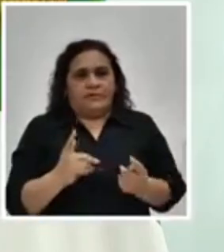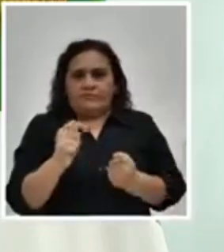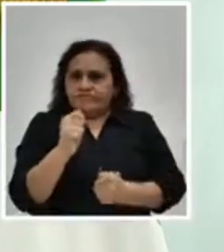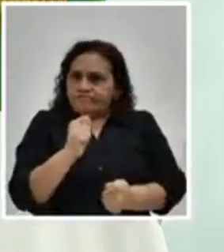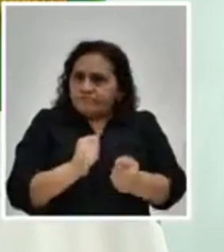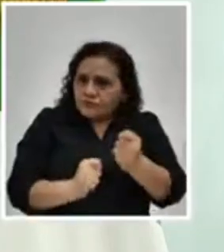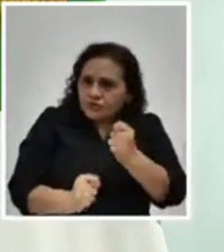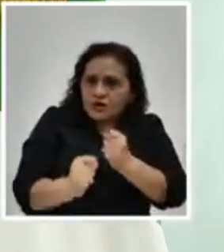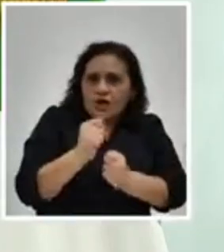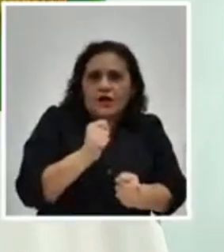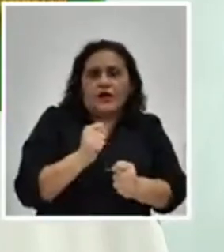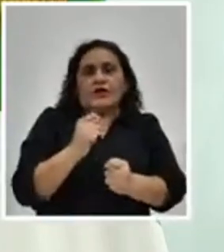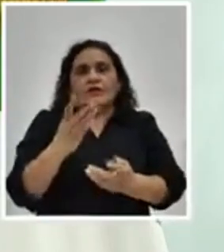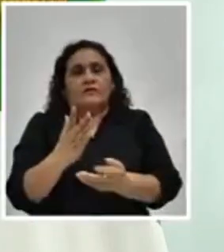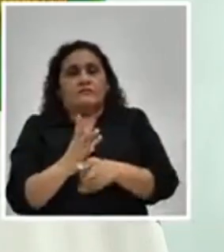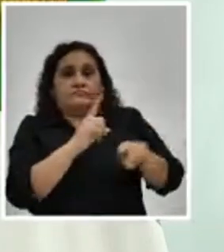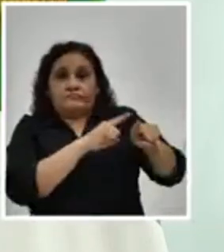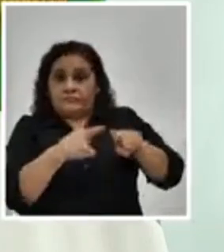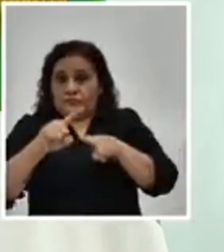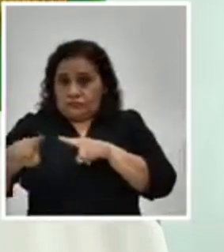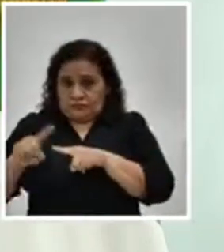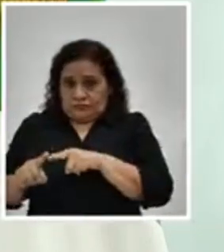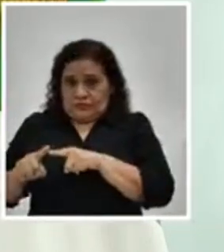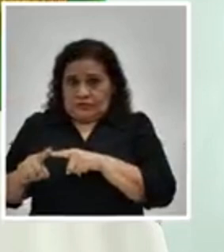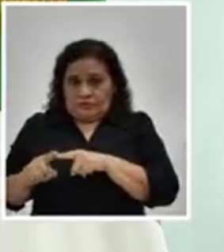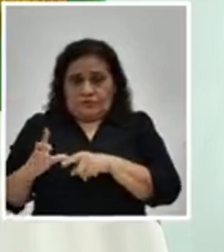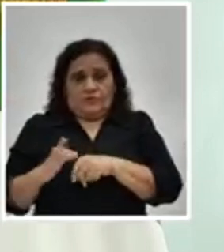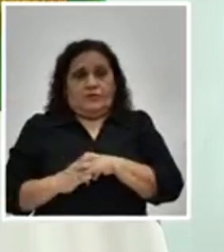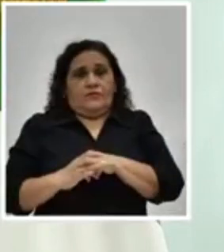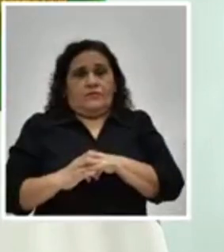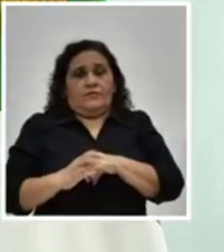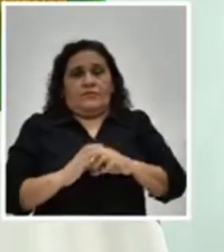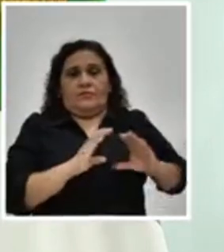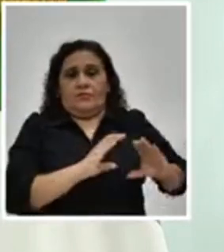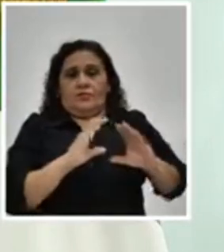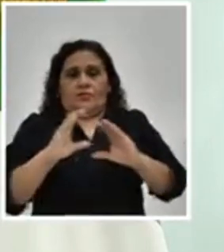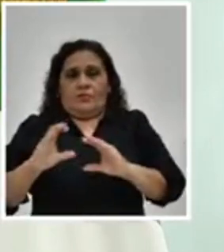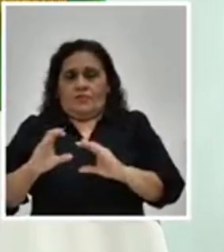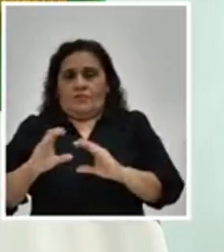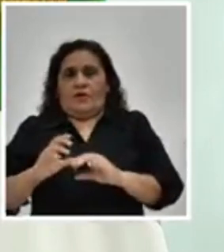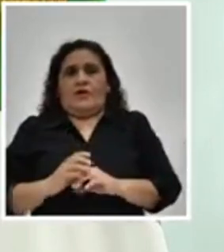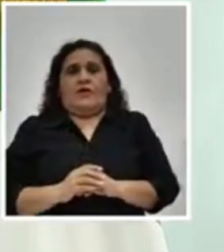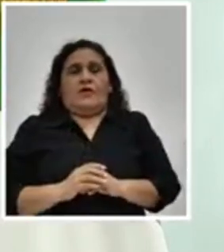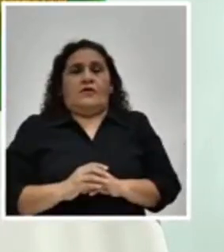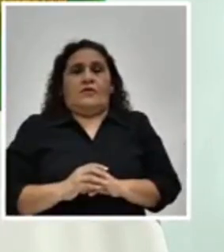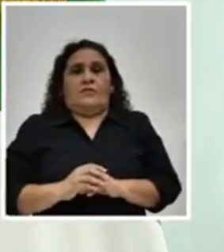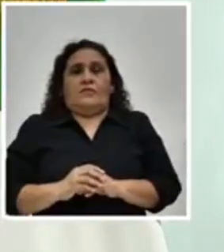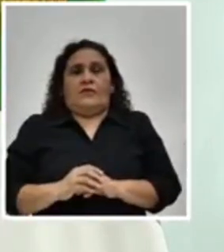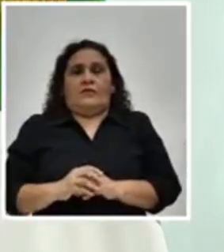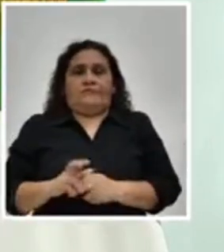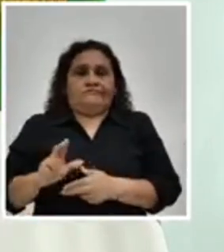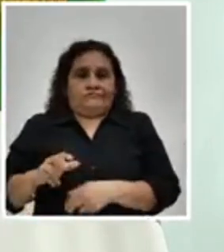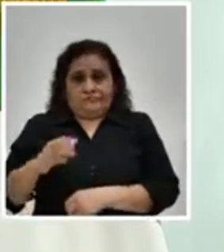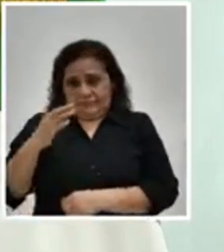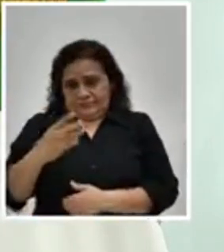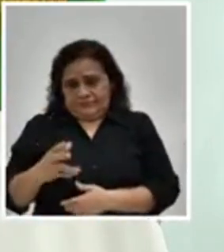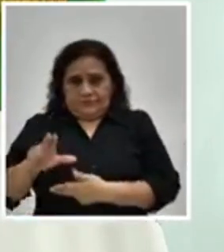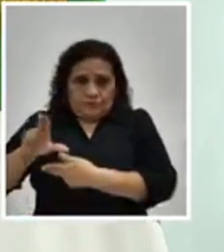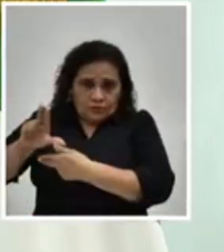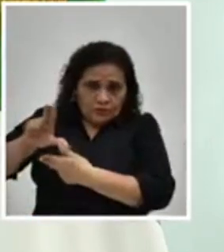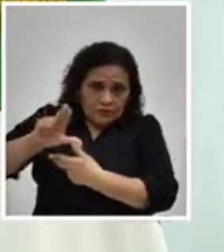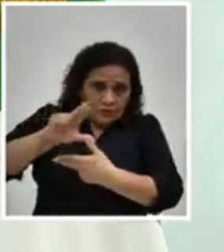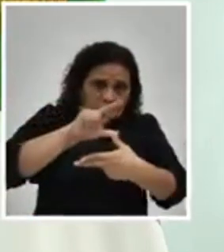pusieron en marcha diversos resguardos pesqueros para la prevención en temporada de huracanes, para